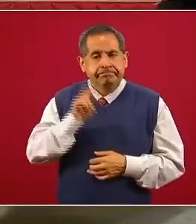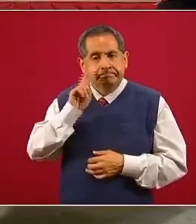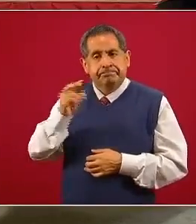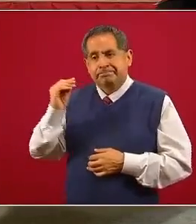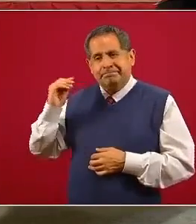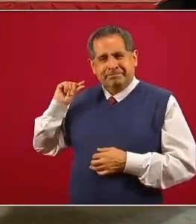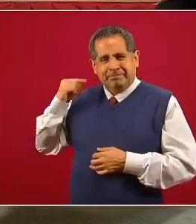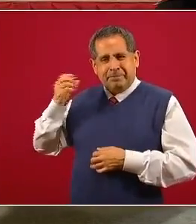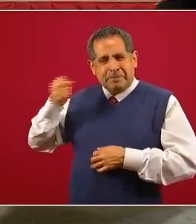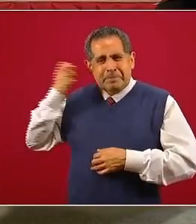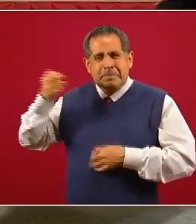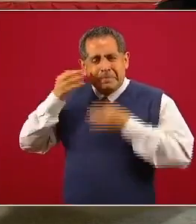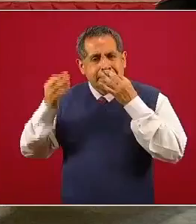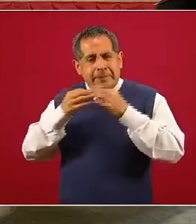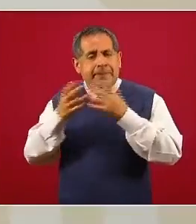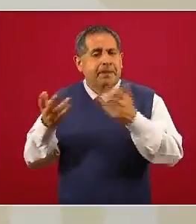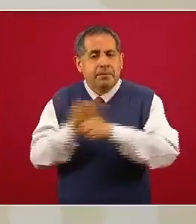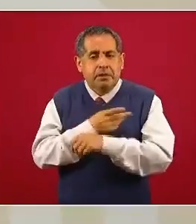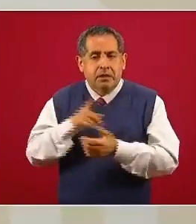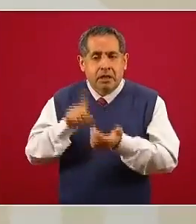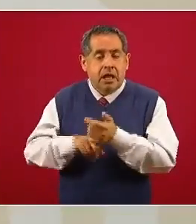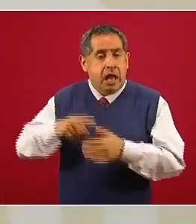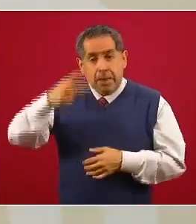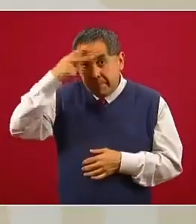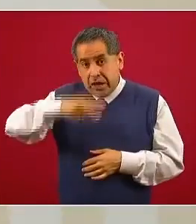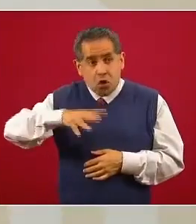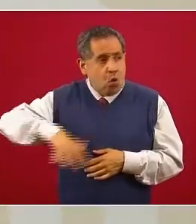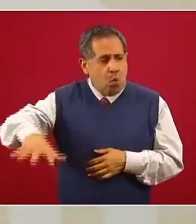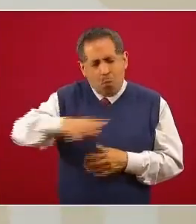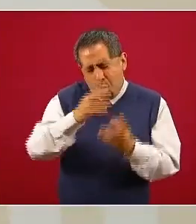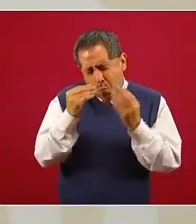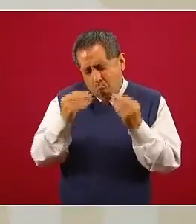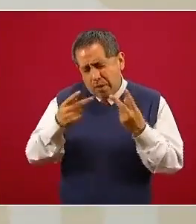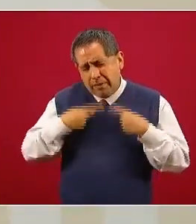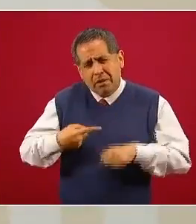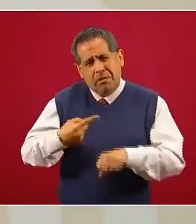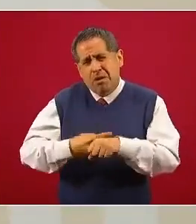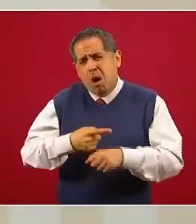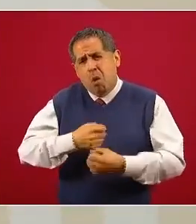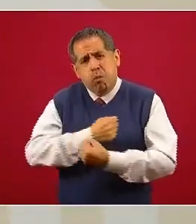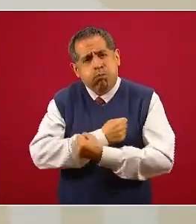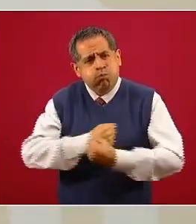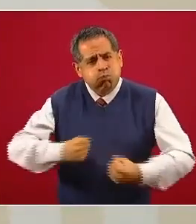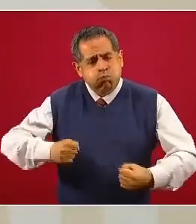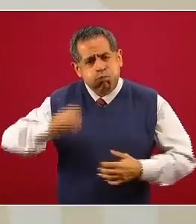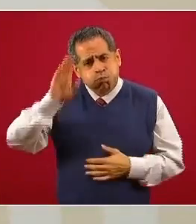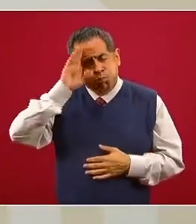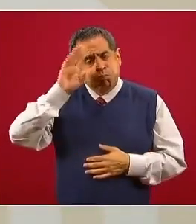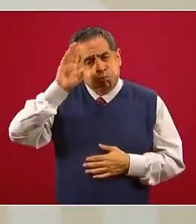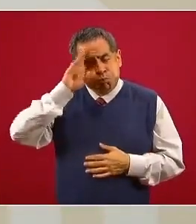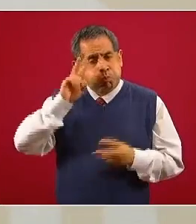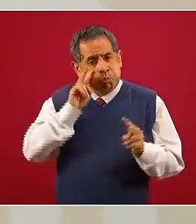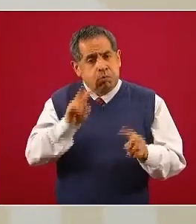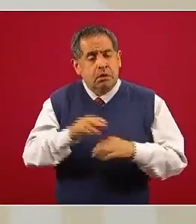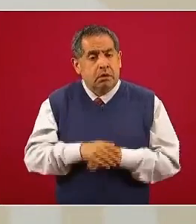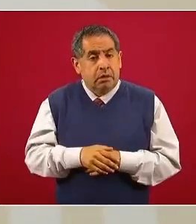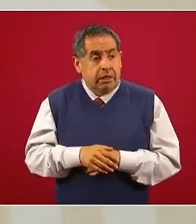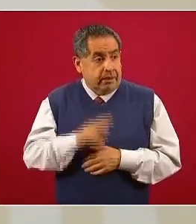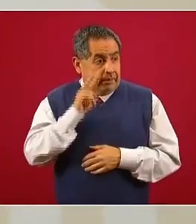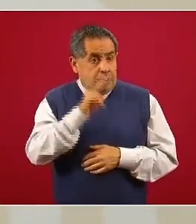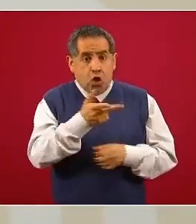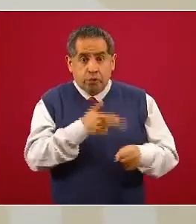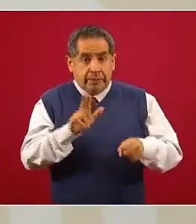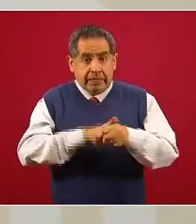conferencias, en México tenemos un grado de obesidad muy importante. Hemos visto y en el hospital lo vimos que los